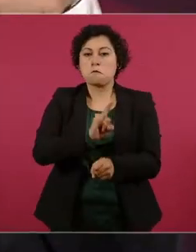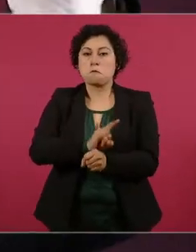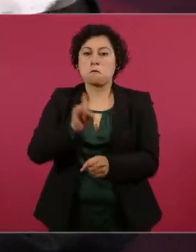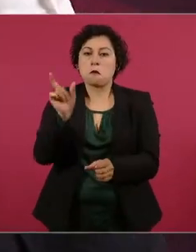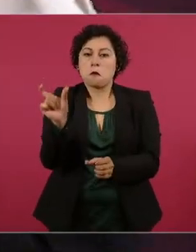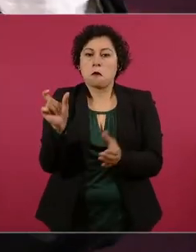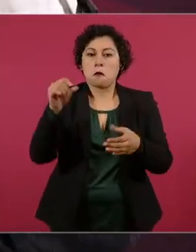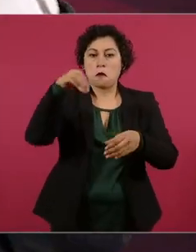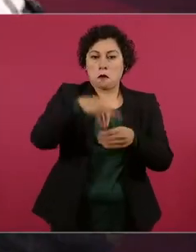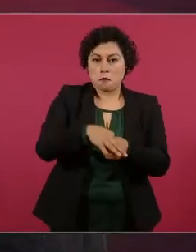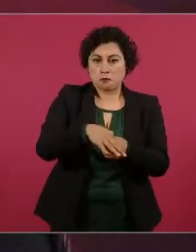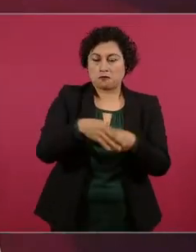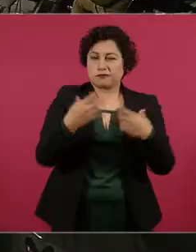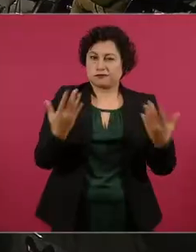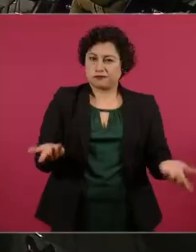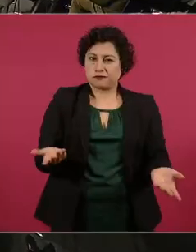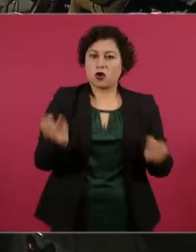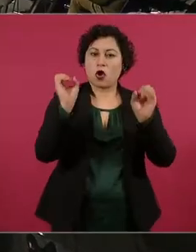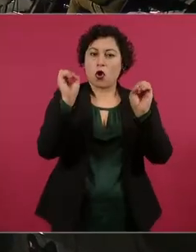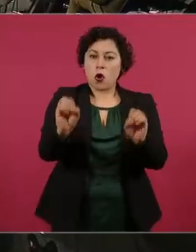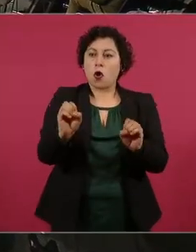etcétera, etcétera, etcétera, etcétera,